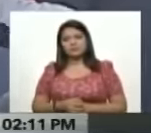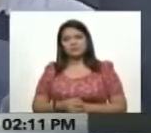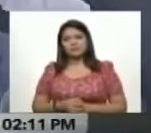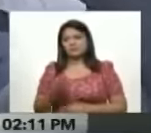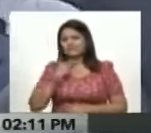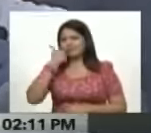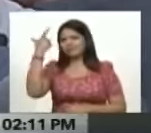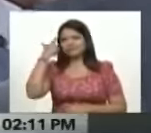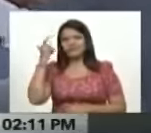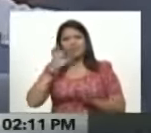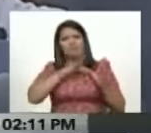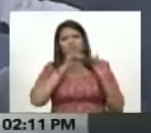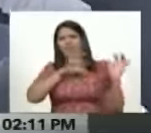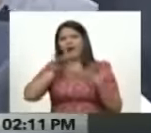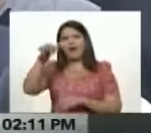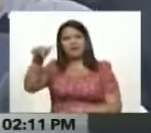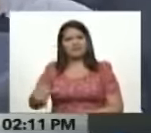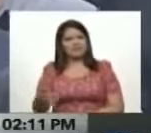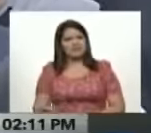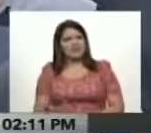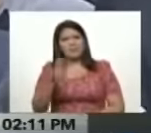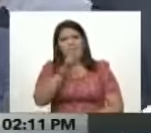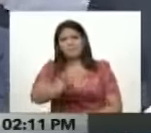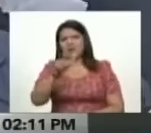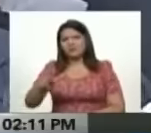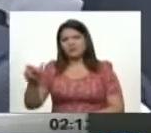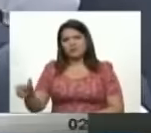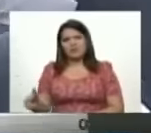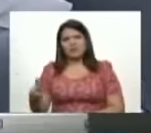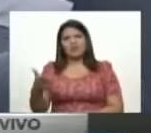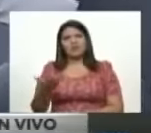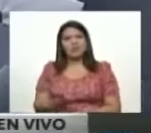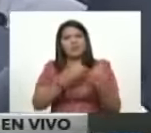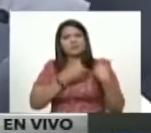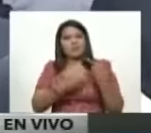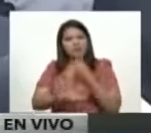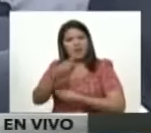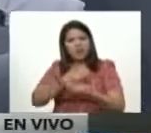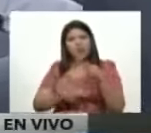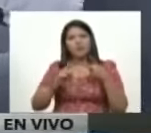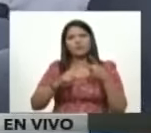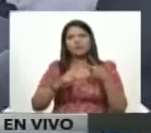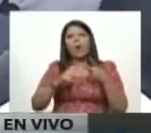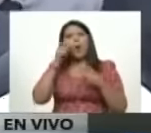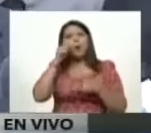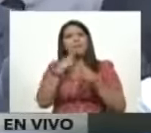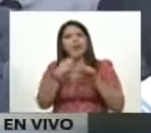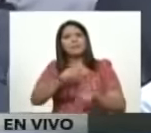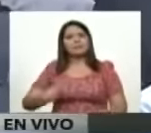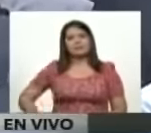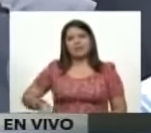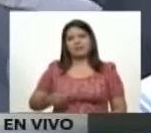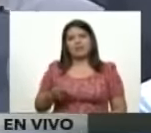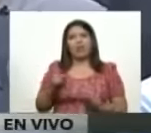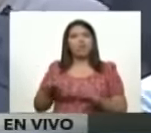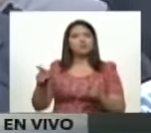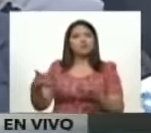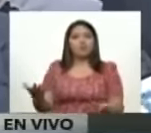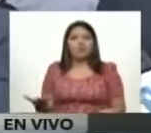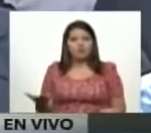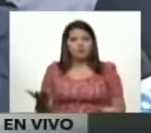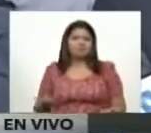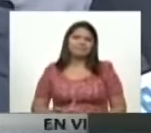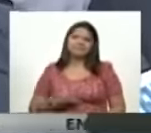Bochornoso que estén aquí personas de encargado de negocios, el presidente o el señor Pastrana, un chulo